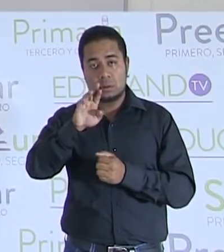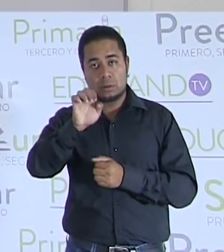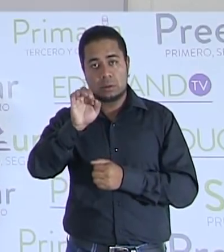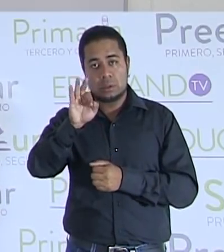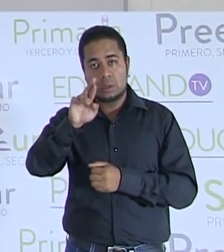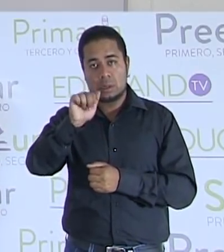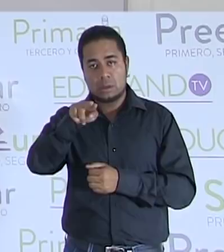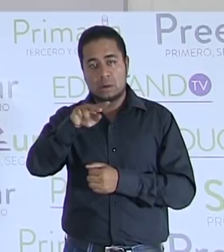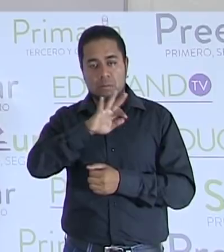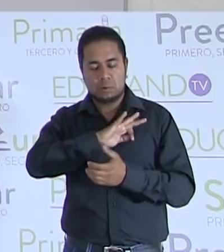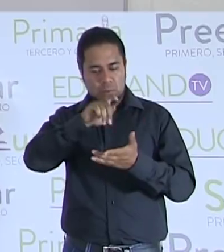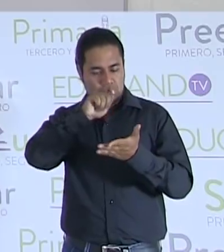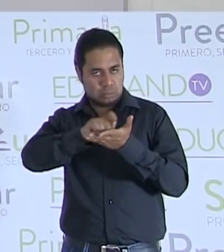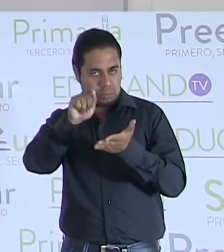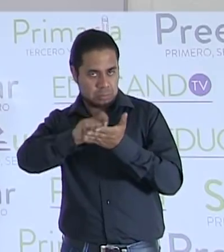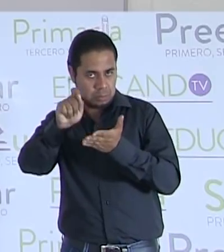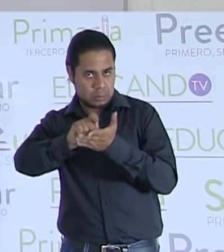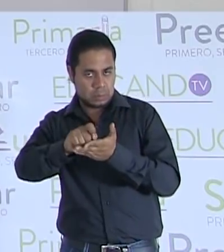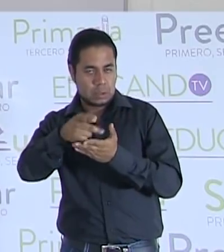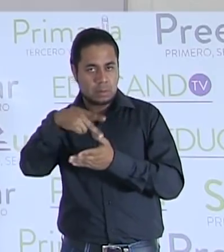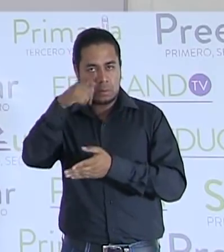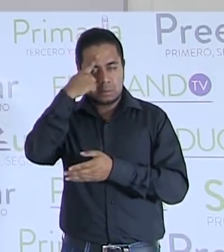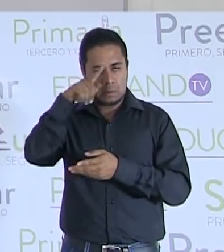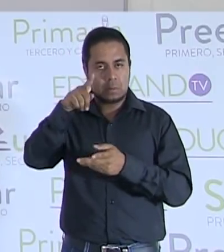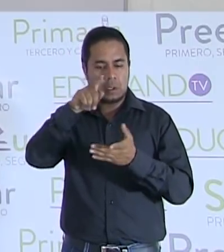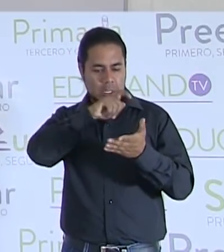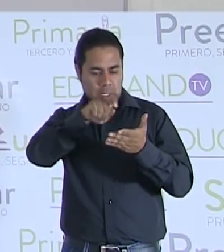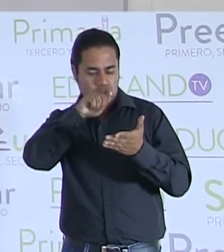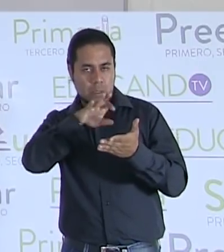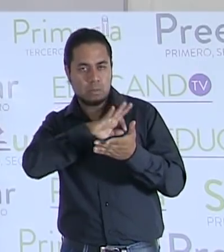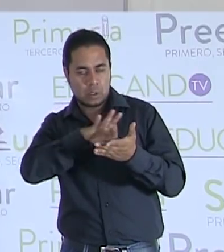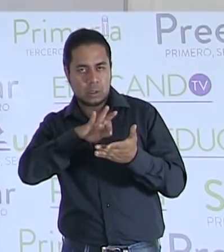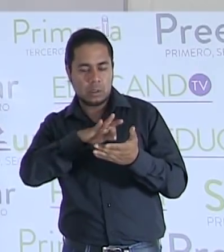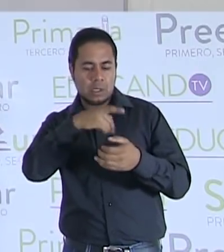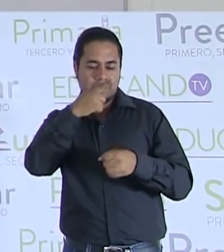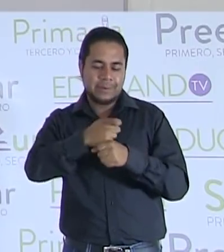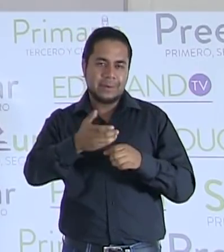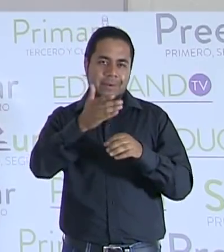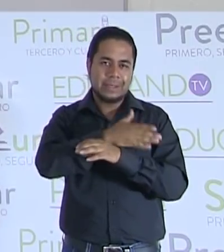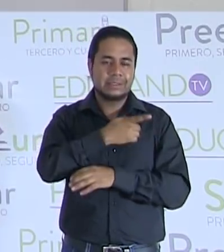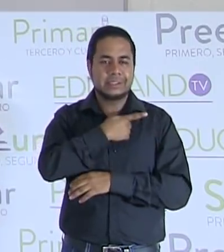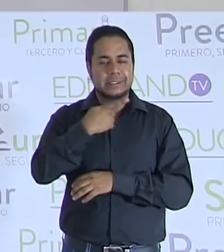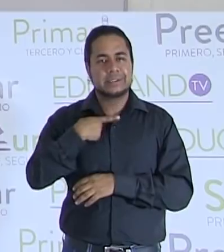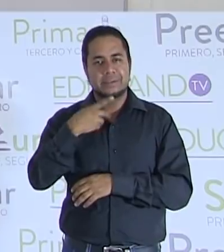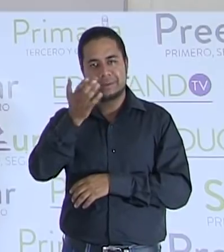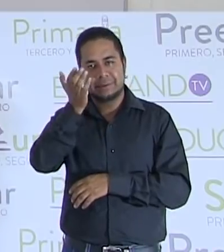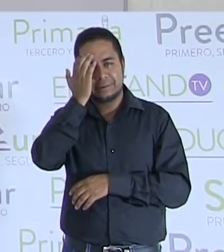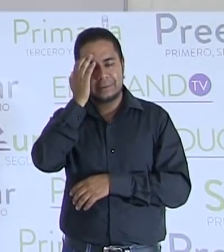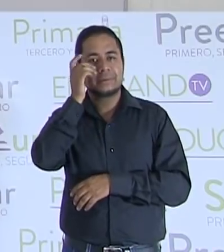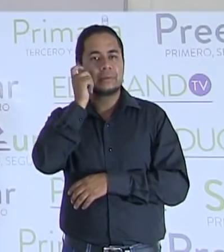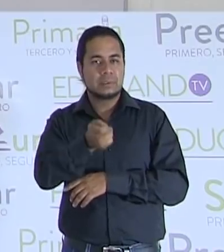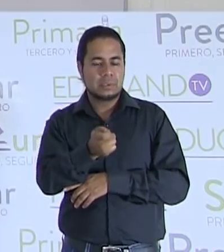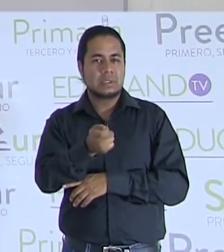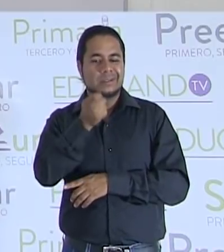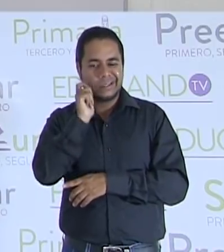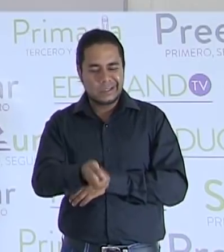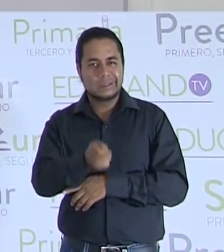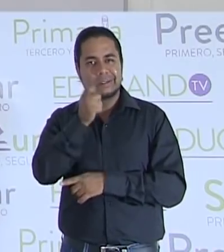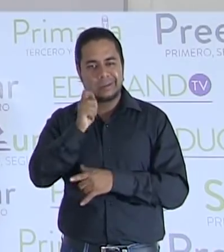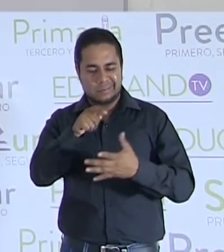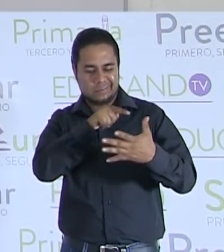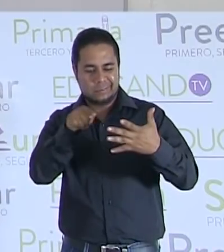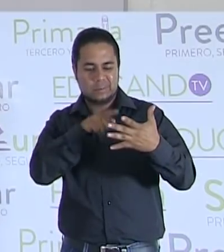escribir, pero para poder escribir, primero tenemos que conocer el